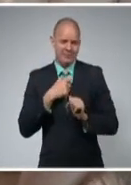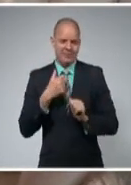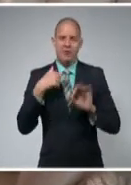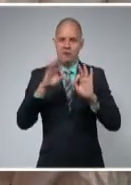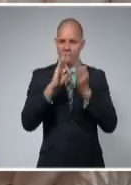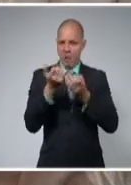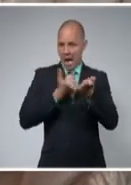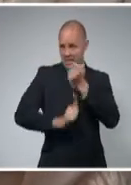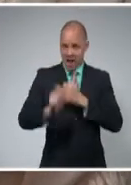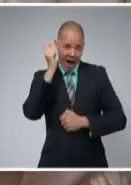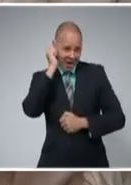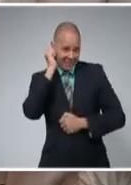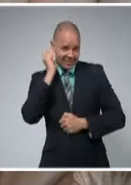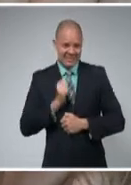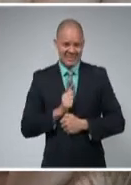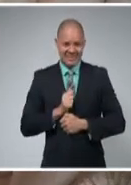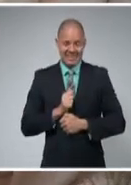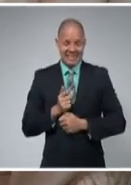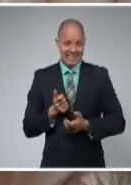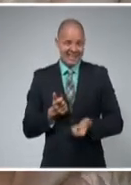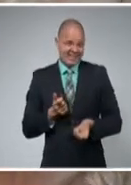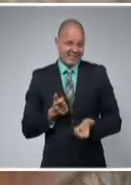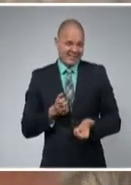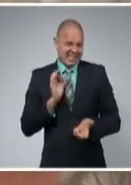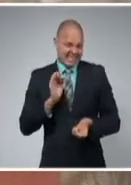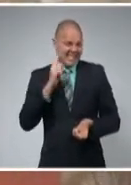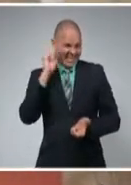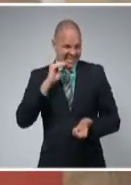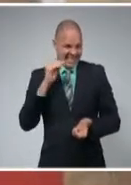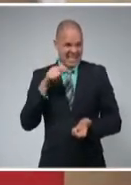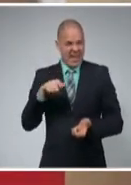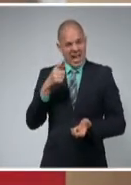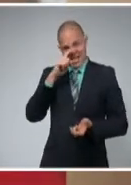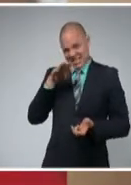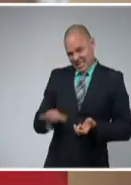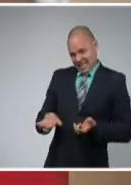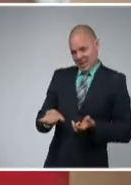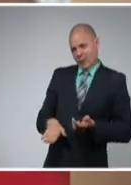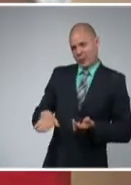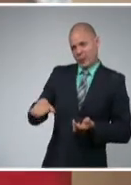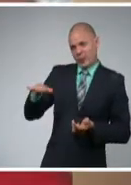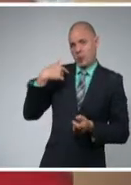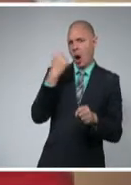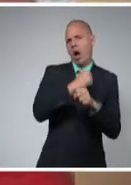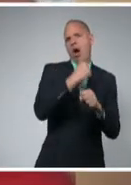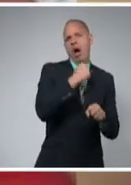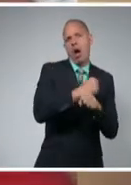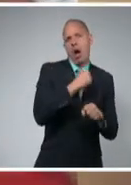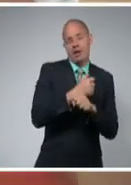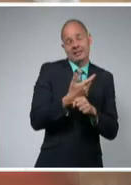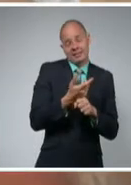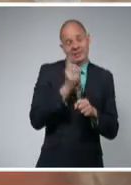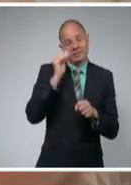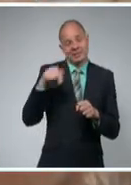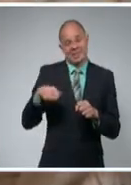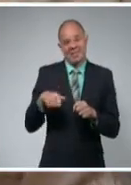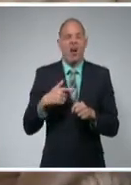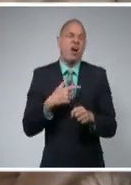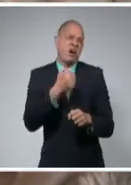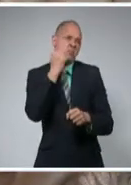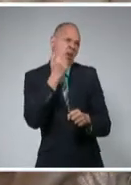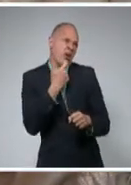que se tiene que haber resentido este tiempo que yo lo dedico al trabajo. Tengo también un esposo, tengo una familia que